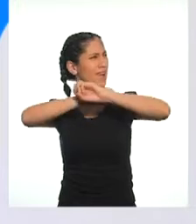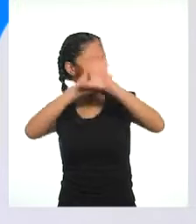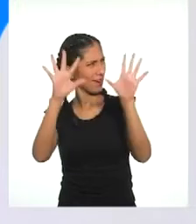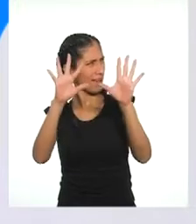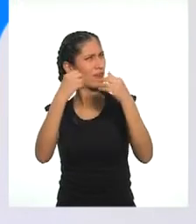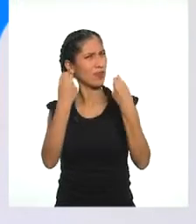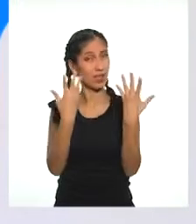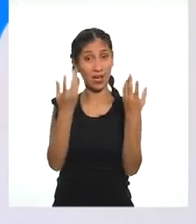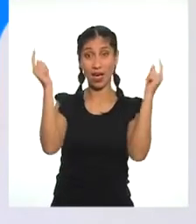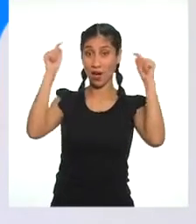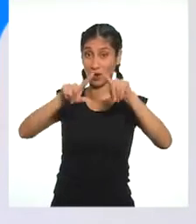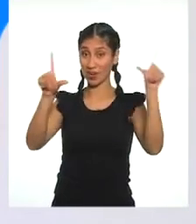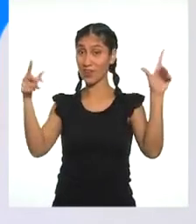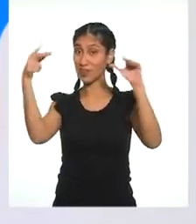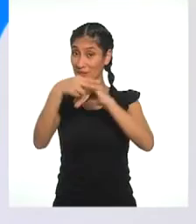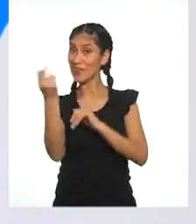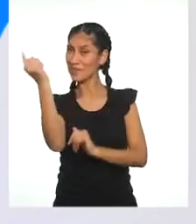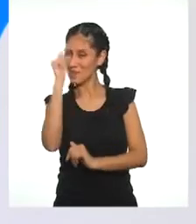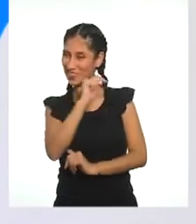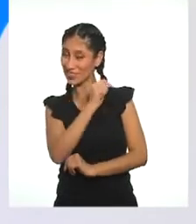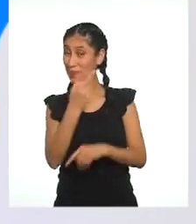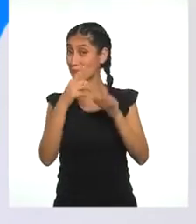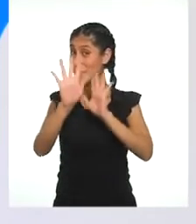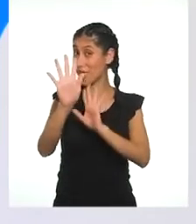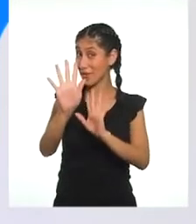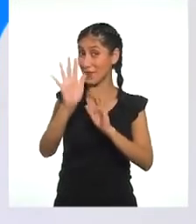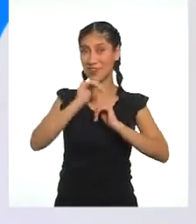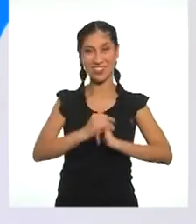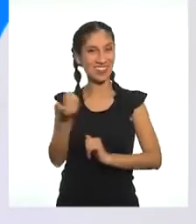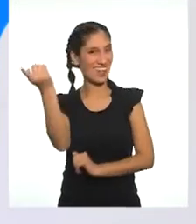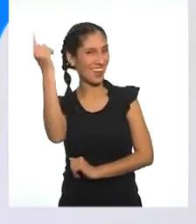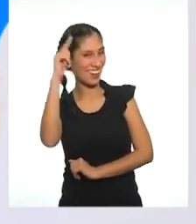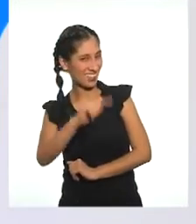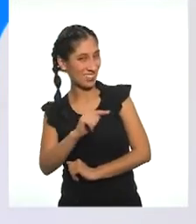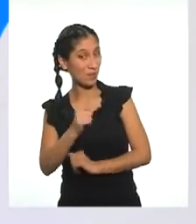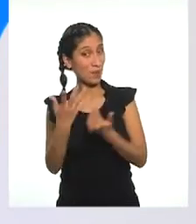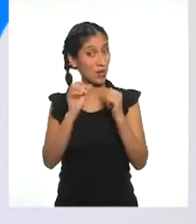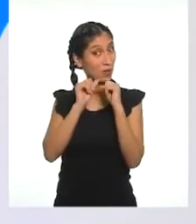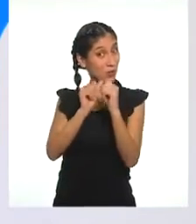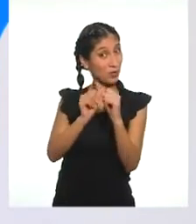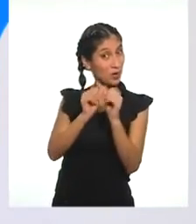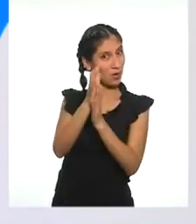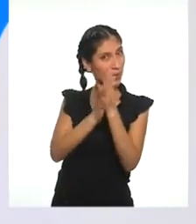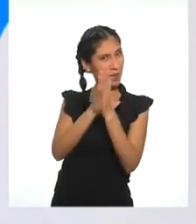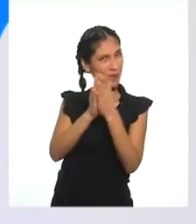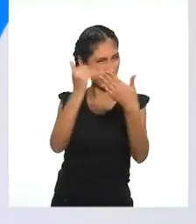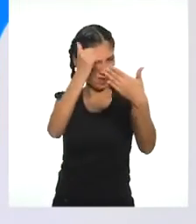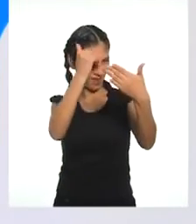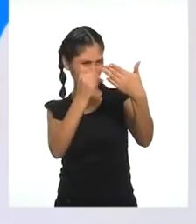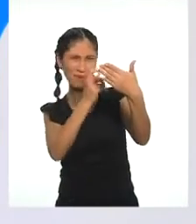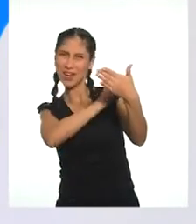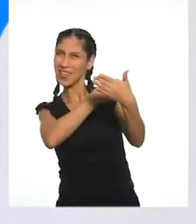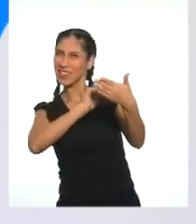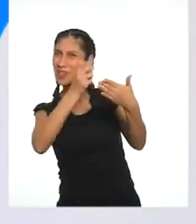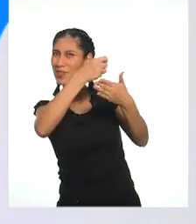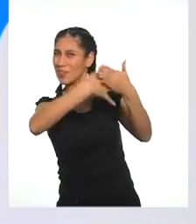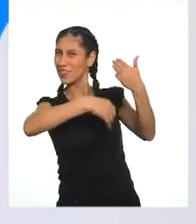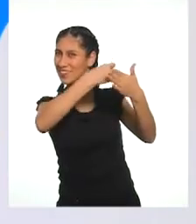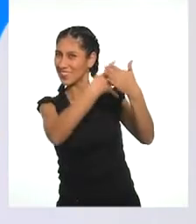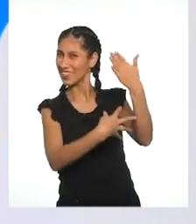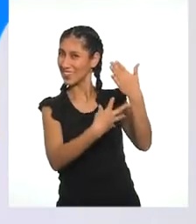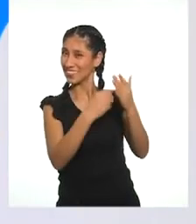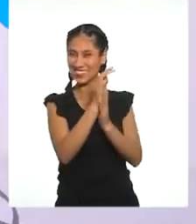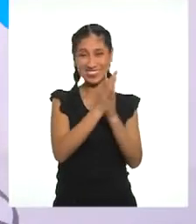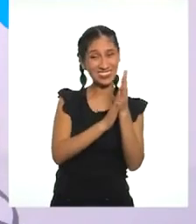camino. Nos toca ir a una breve pausa, pero ya regresamos para seguir preparándonos para escribir